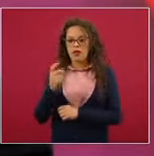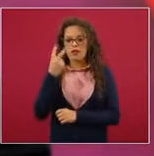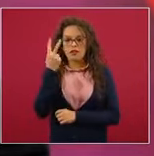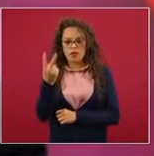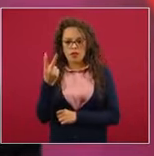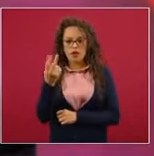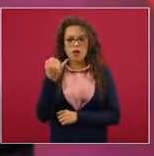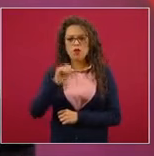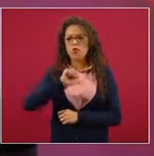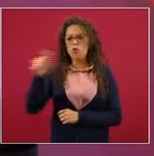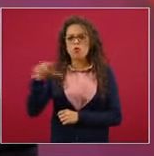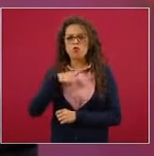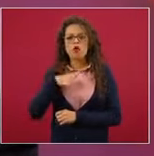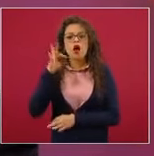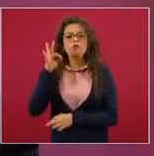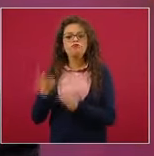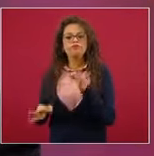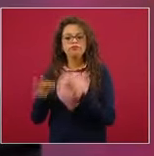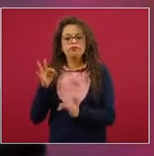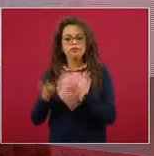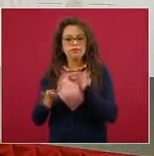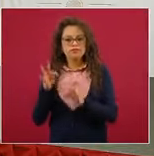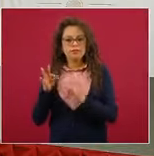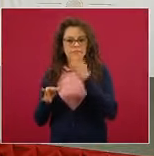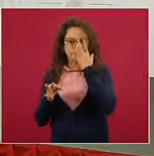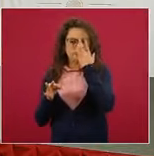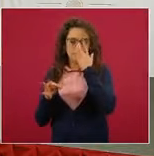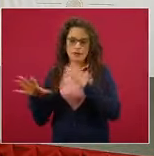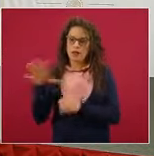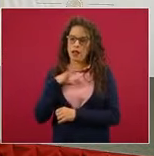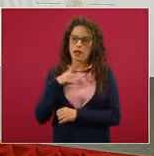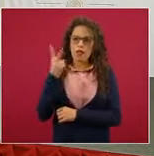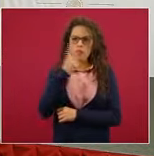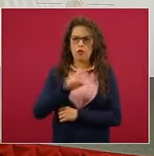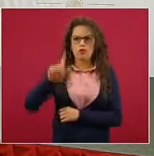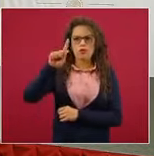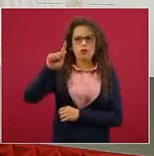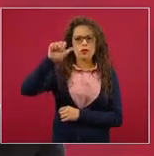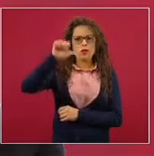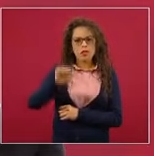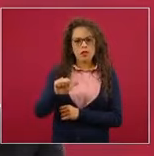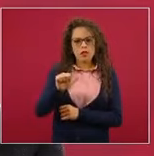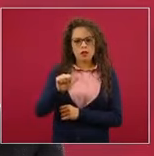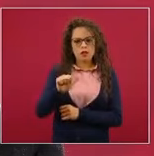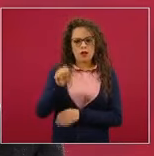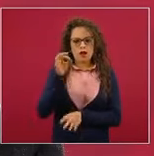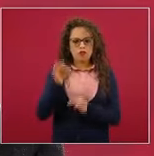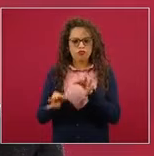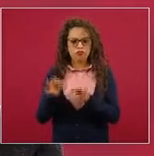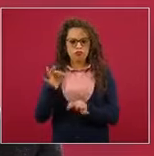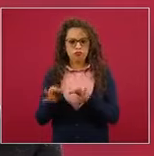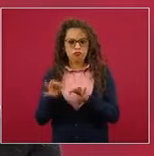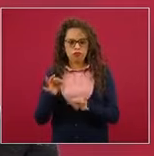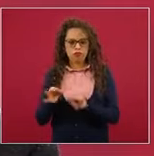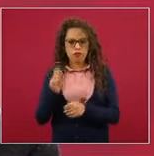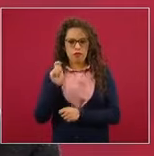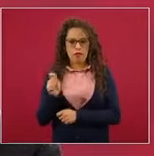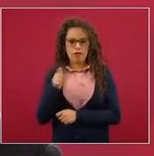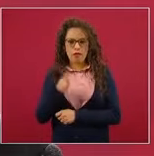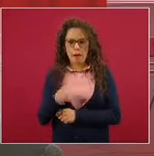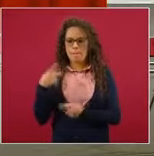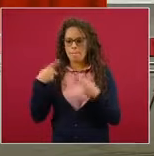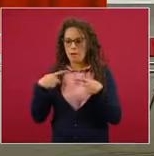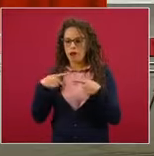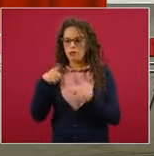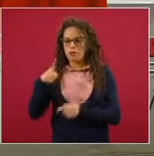y hay comités jurisdiccionales en los más de 276 jurisdicciones sanitarias. Ahí se analizan